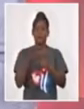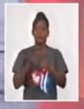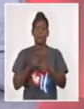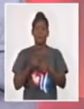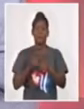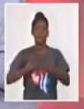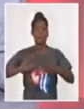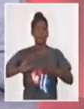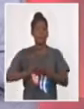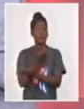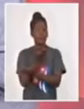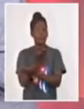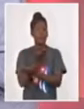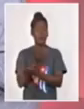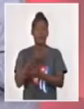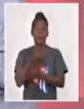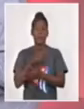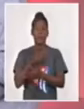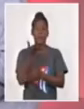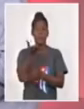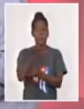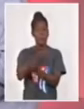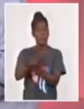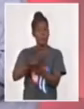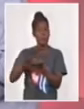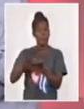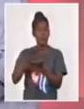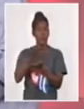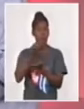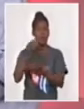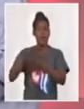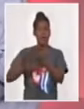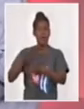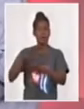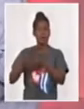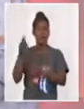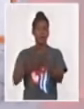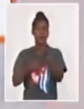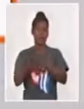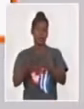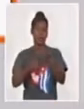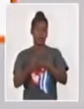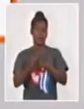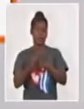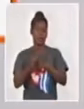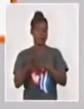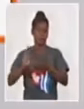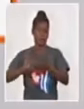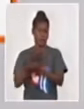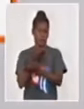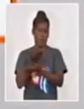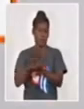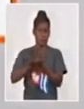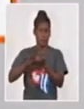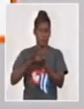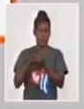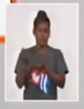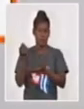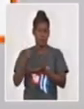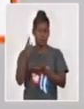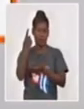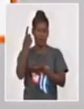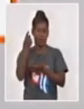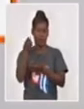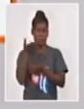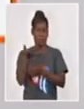requisito de la solicitud de un permiso para poder realizar esta venta de garaje, que es una facilidad que se le da a la población